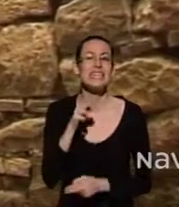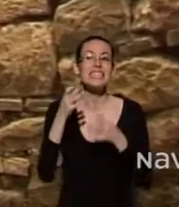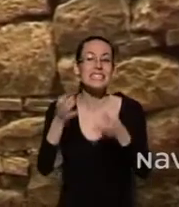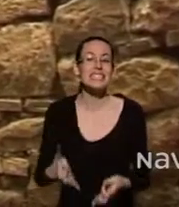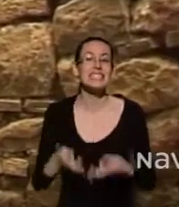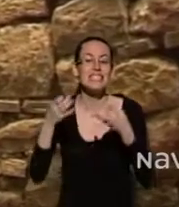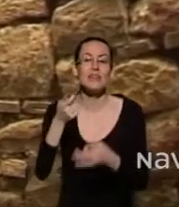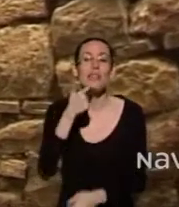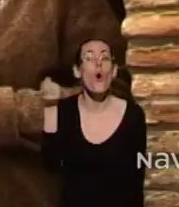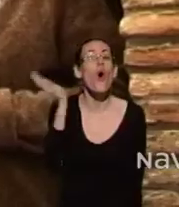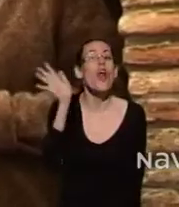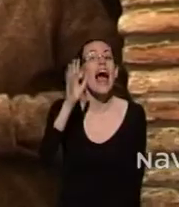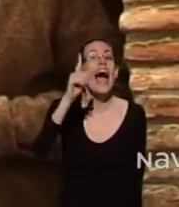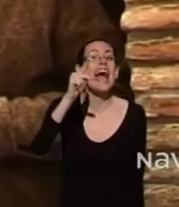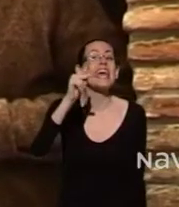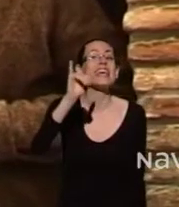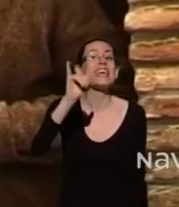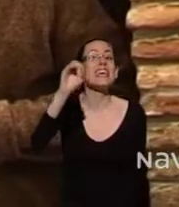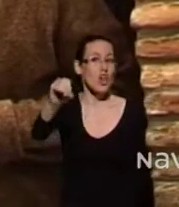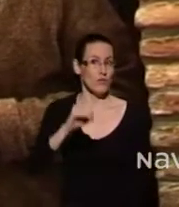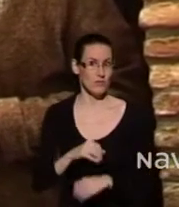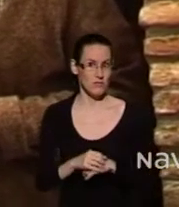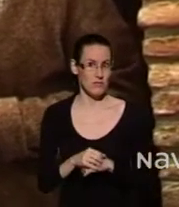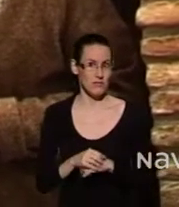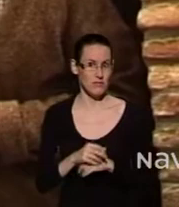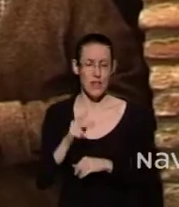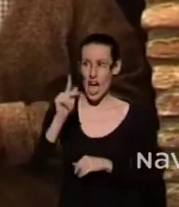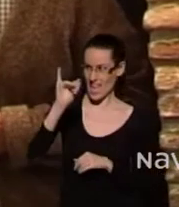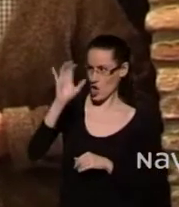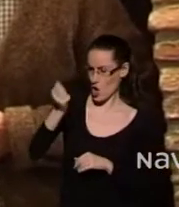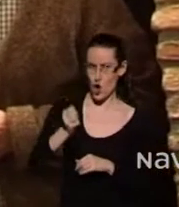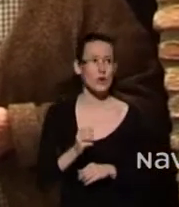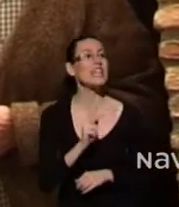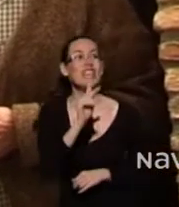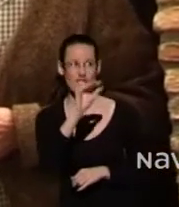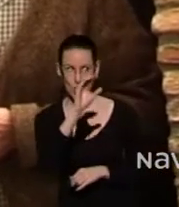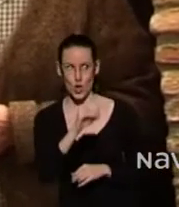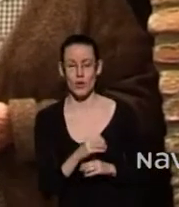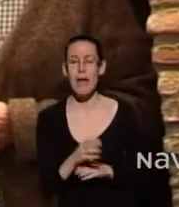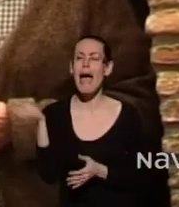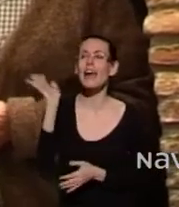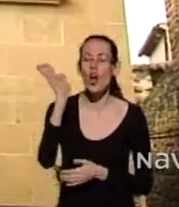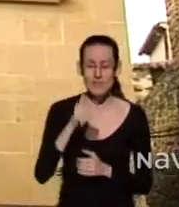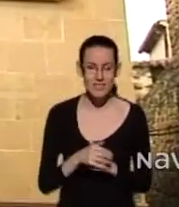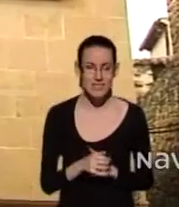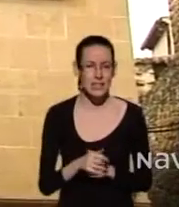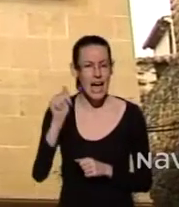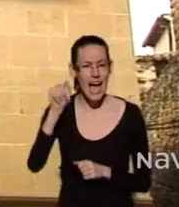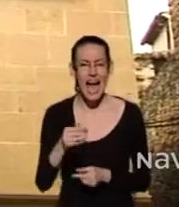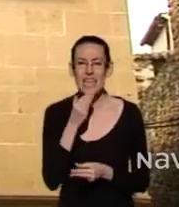kio? Ese es el saludo de Aibarés típico. ¡Kio! ¡Kio! ¿Qué hay, kio? Historias que habéis